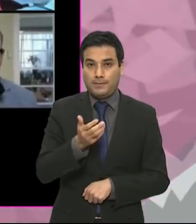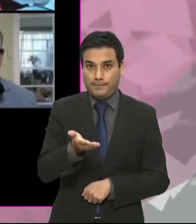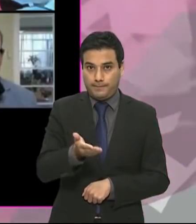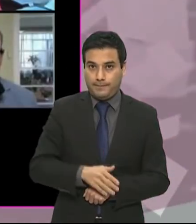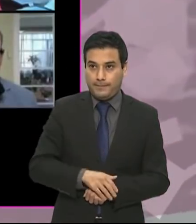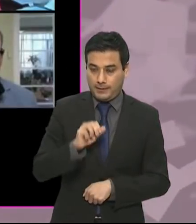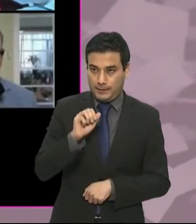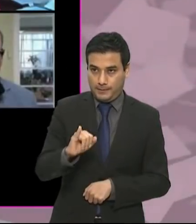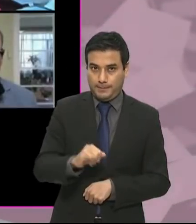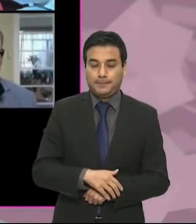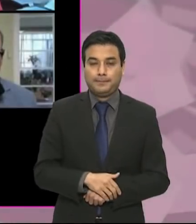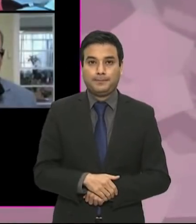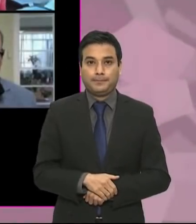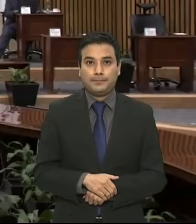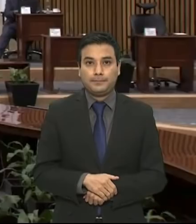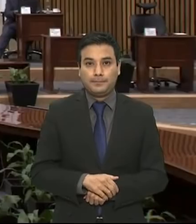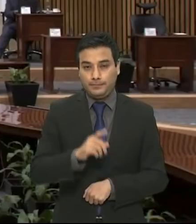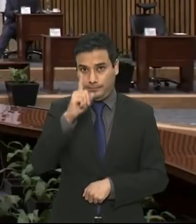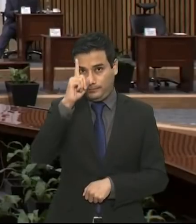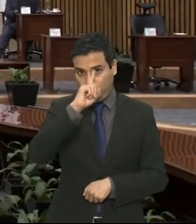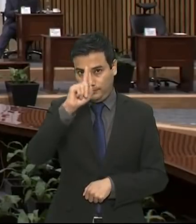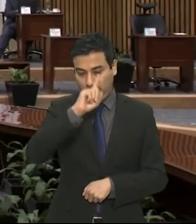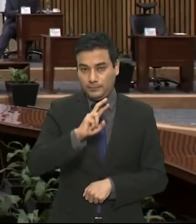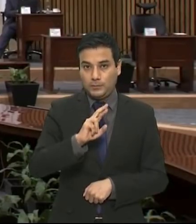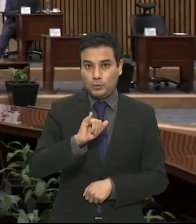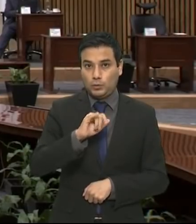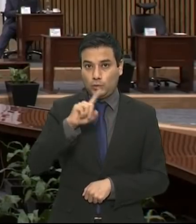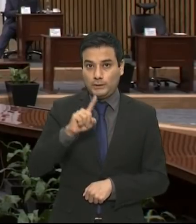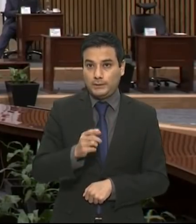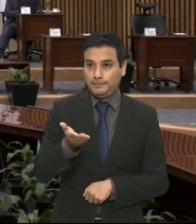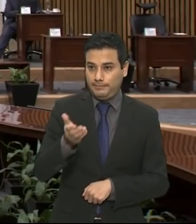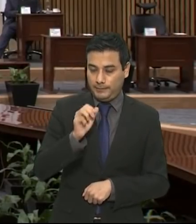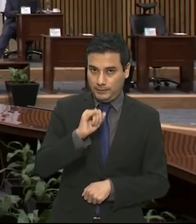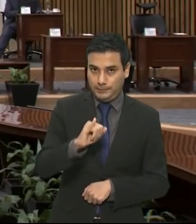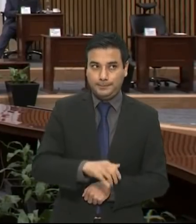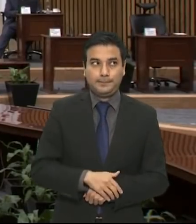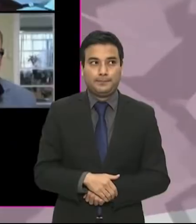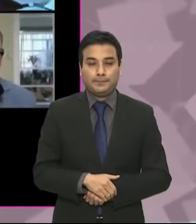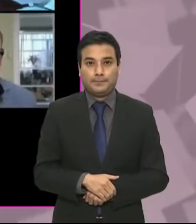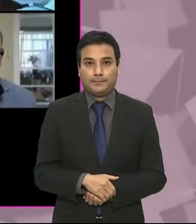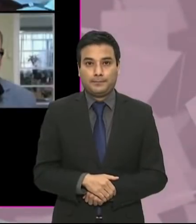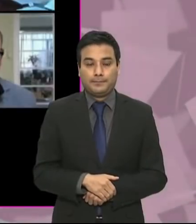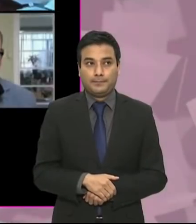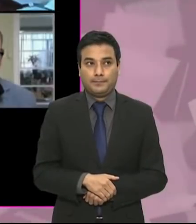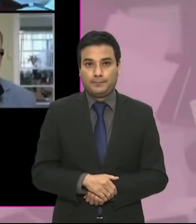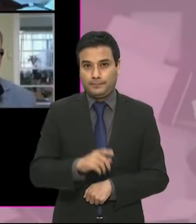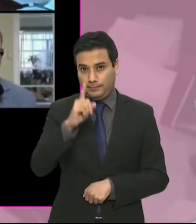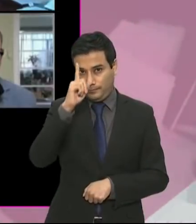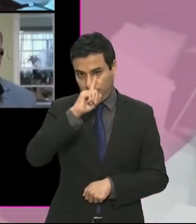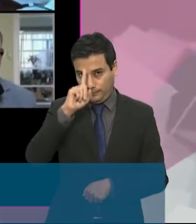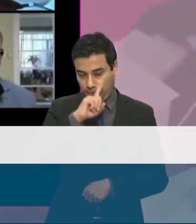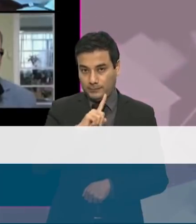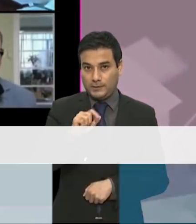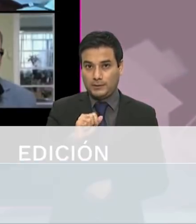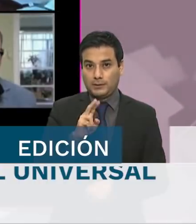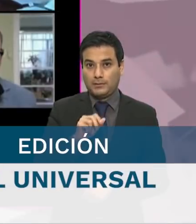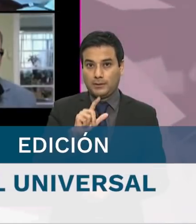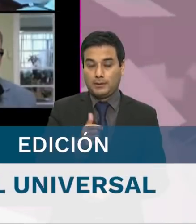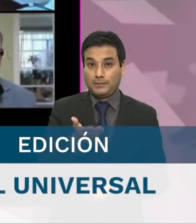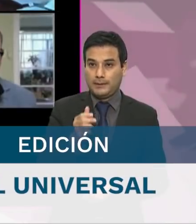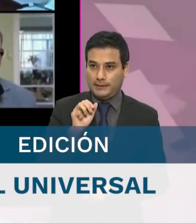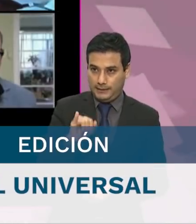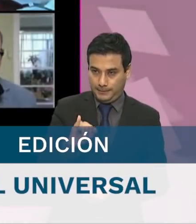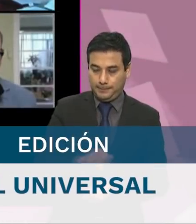y señalamientos por la denuncia penal que el presidente de la Cámara de Diputados, Sergio González, presentó en contra de 6